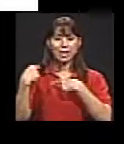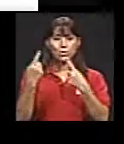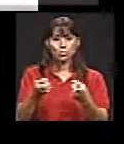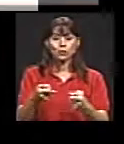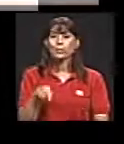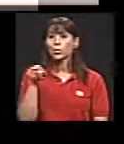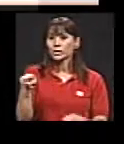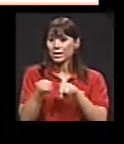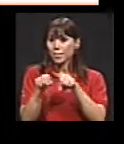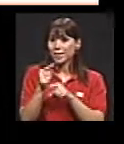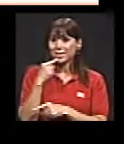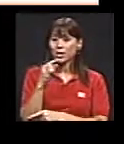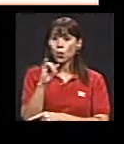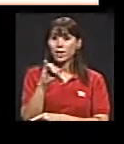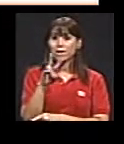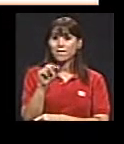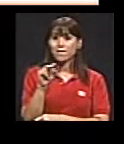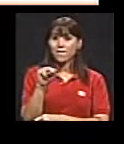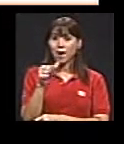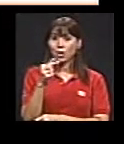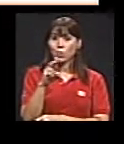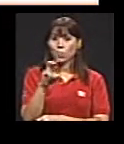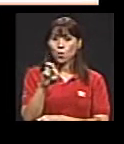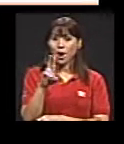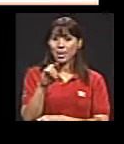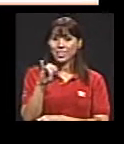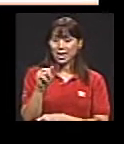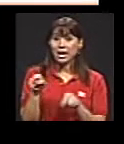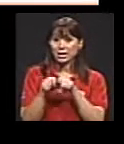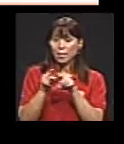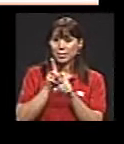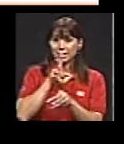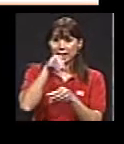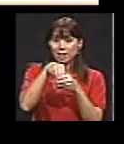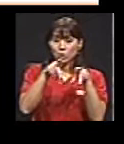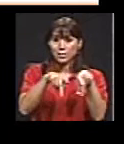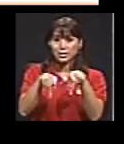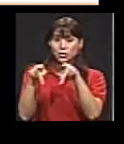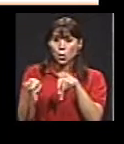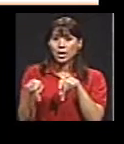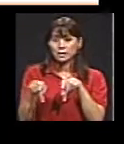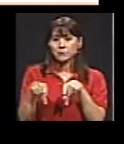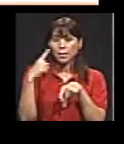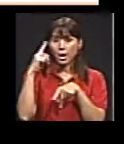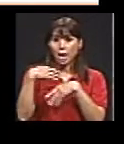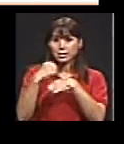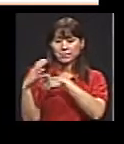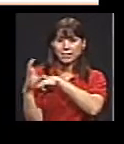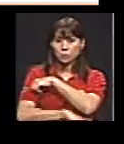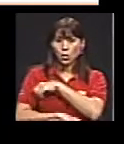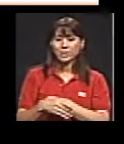también si tú ahora hay vanguardia que está también dentro de las personas que se recomienda realizar las sanciones se